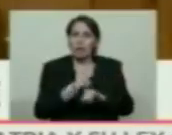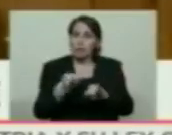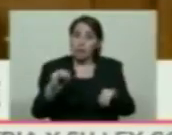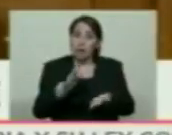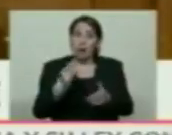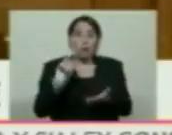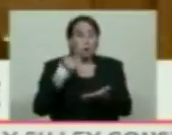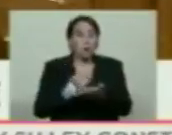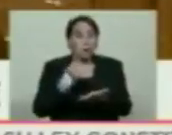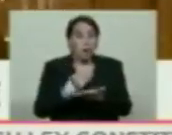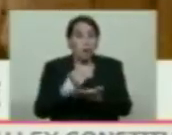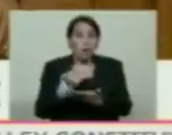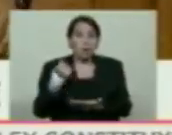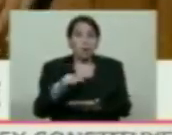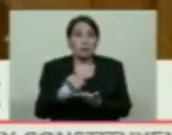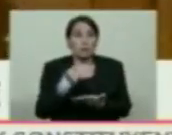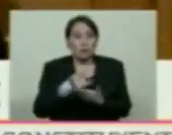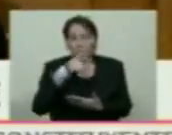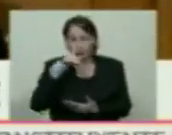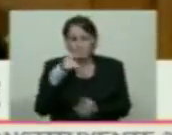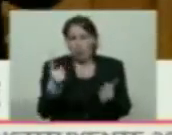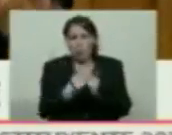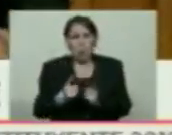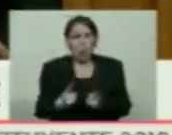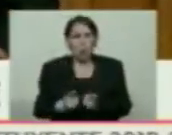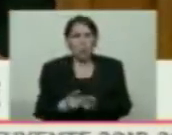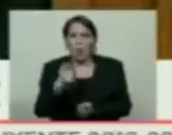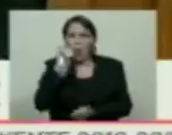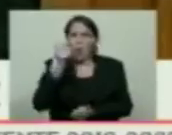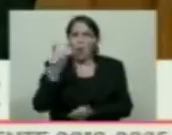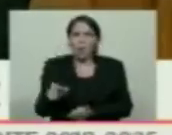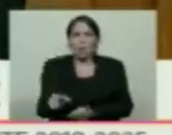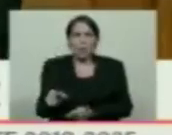¿eh? Pero solo un comentario. Porque aquí está Roberto Mesuti.